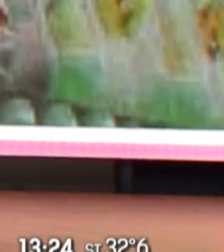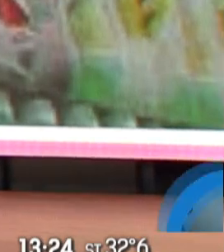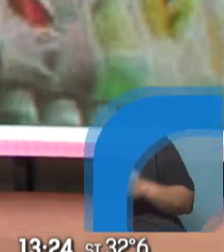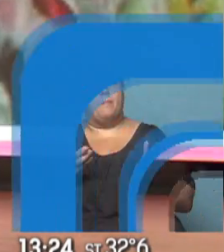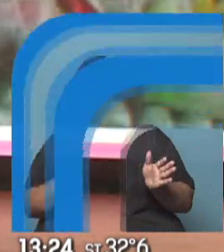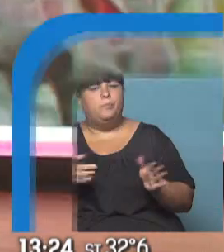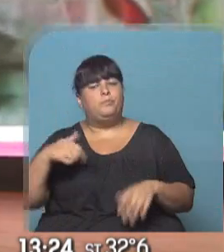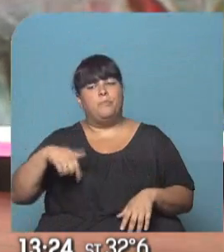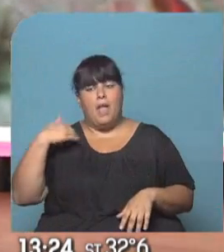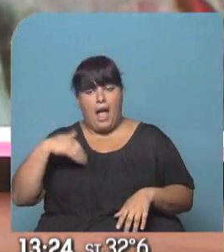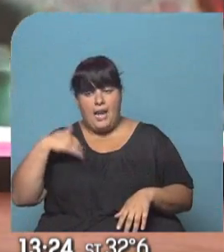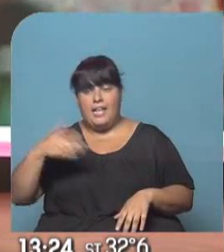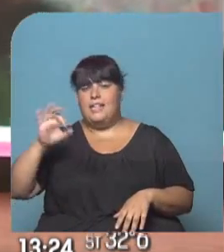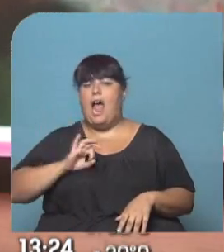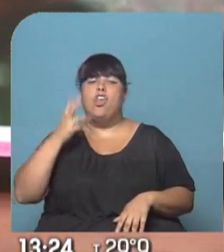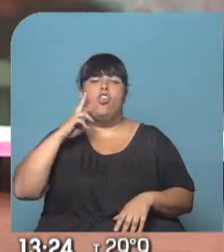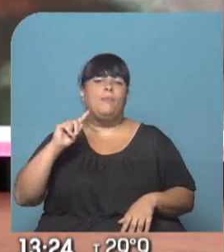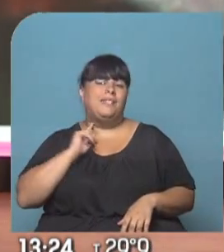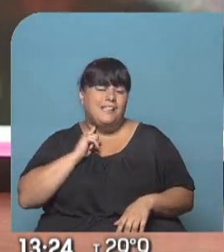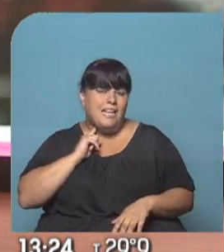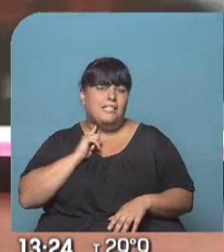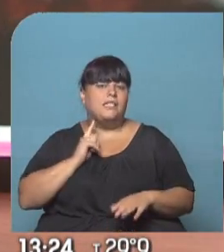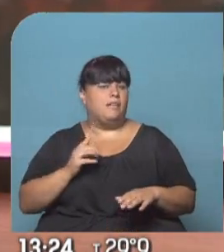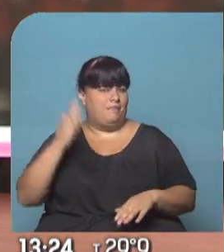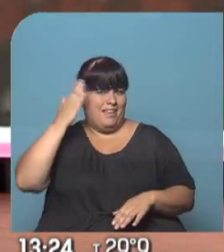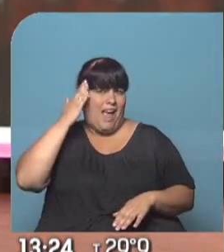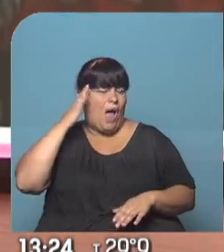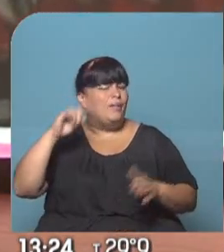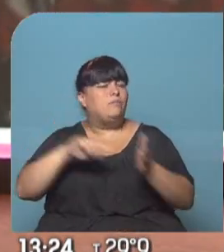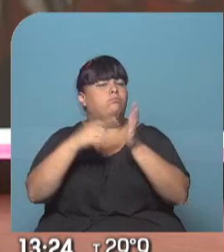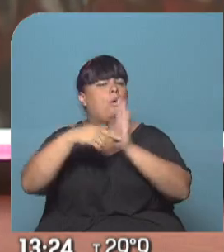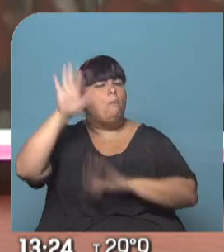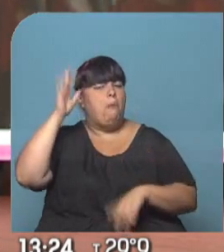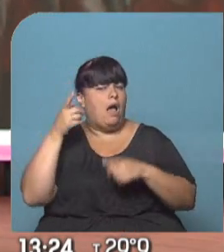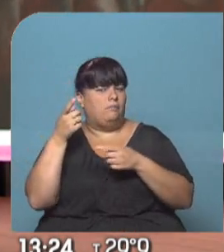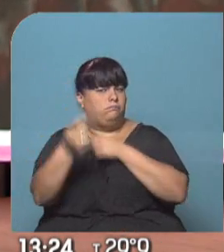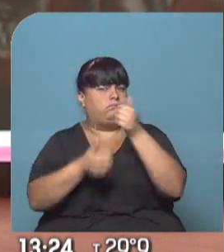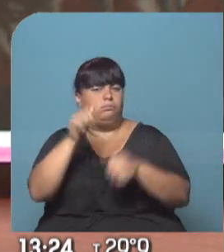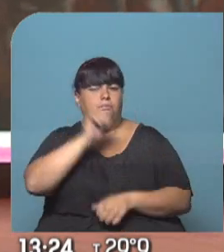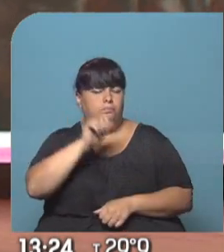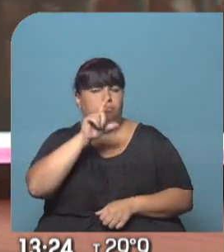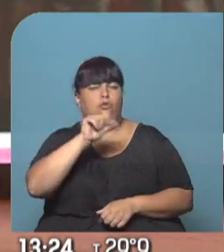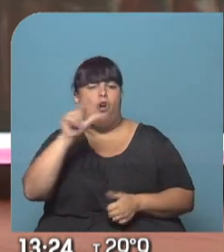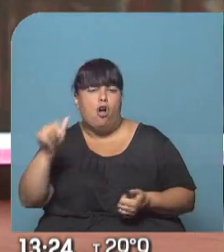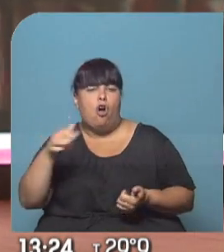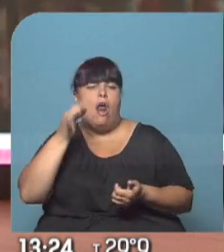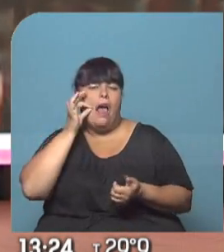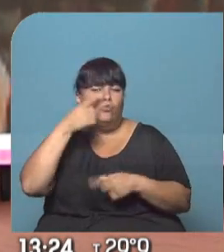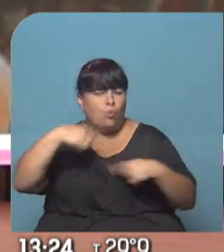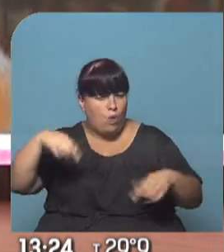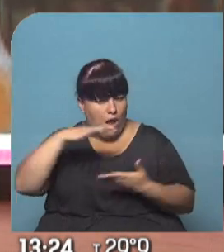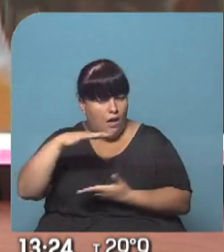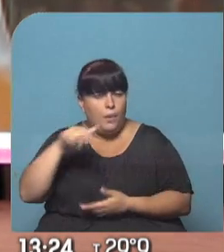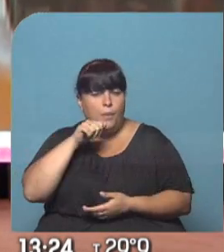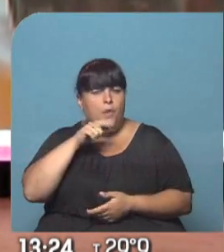bueno la argentina desde el 2013 viene liderando un ranking de mayor consumo de bebidas azucaradas se termina